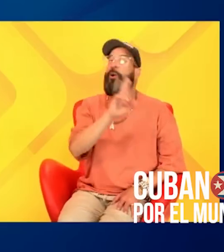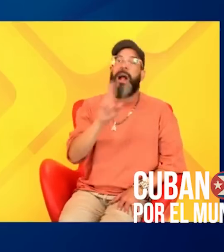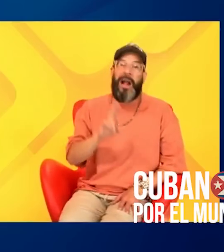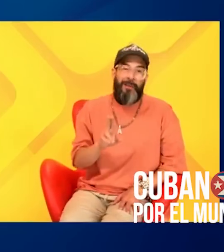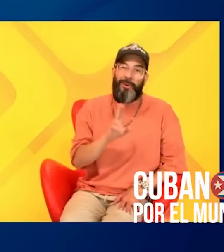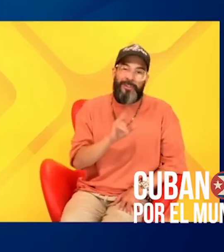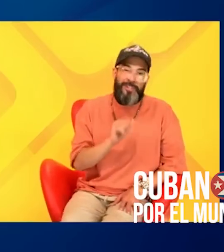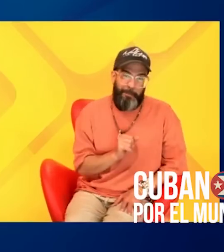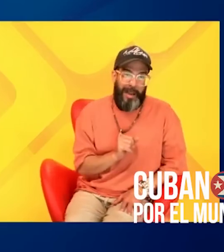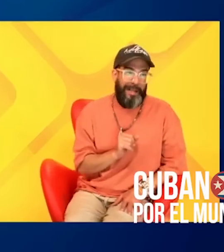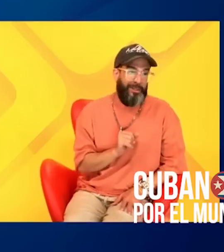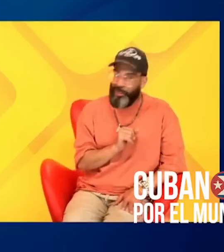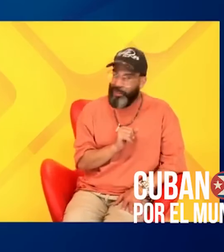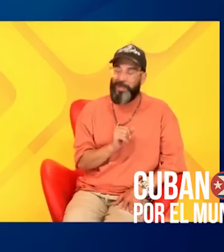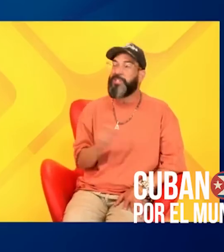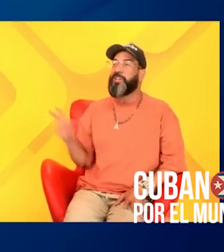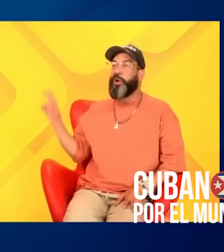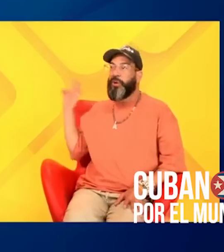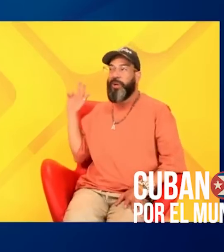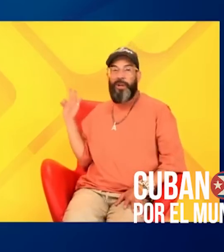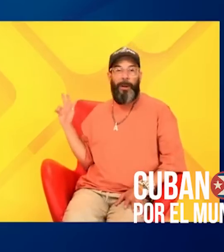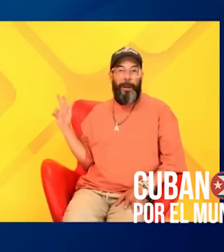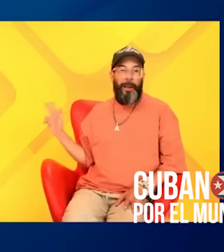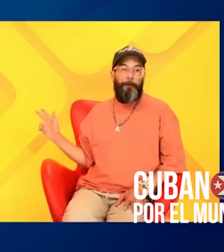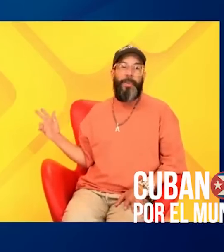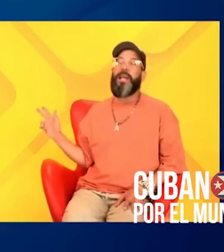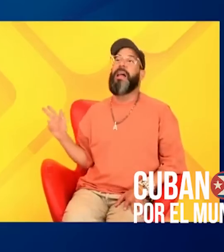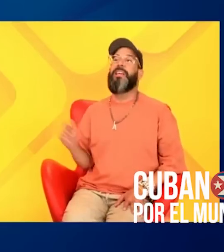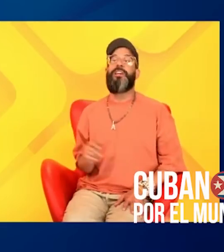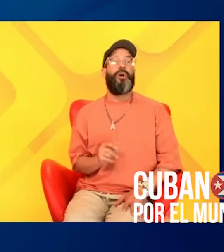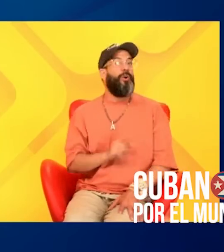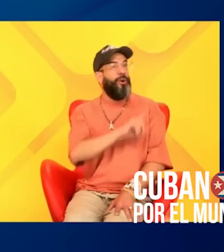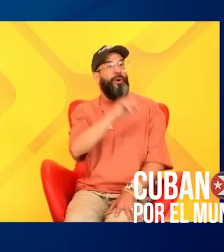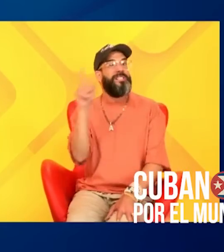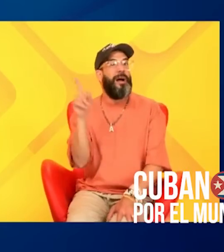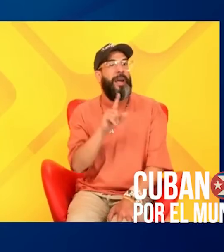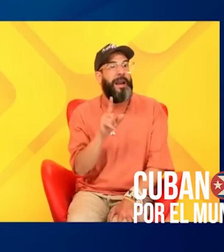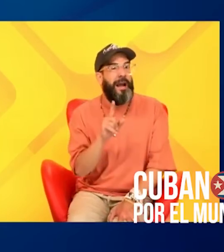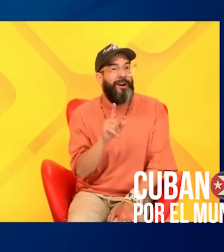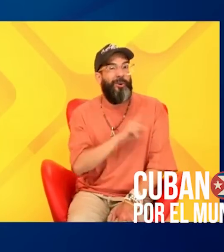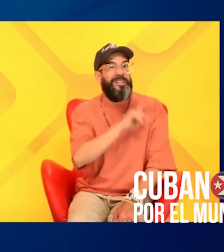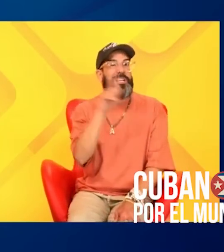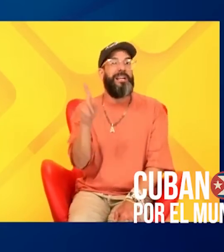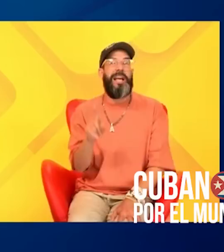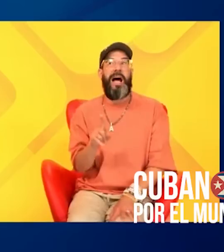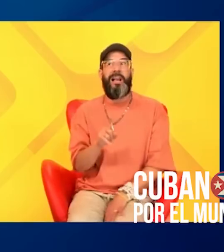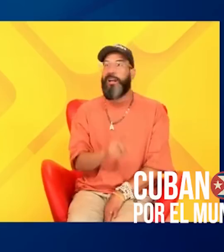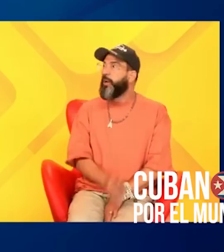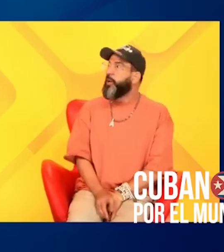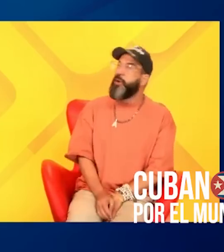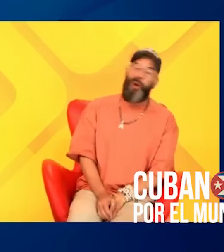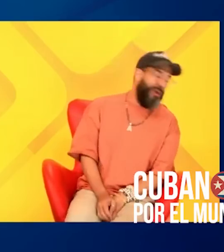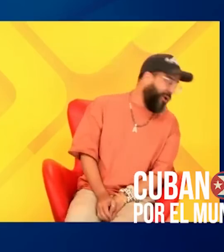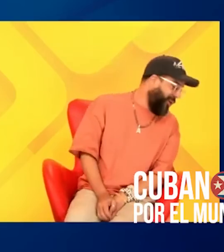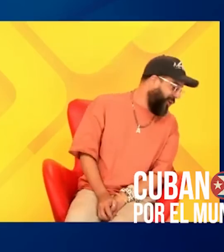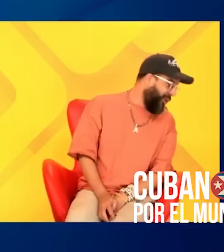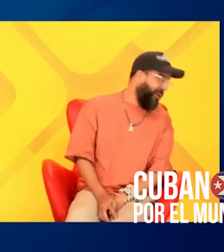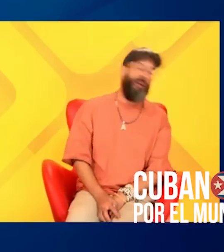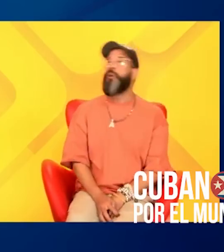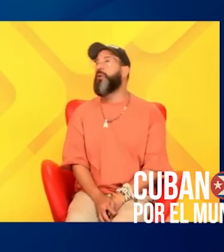No nos cagamos en el plato. No, señor. Picadillo, no es avena, no es cereal.